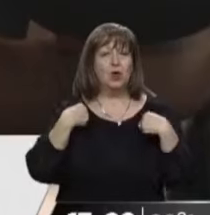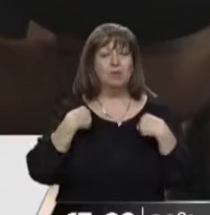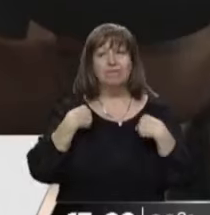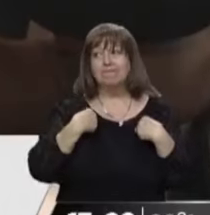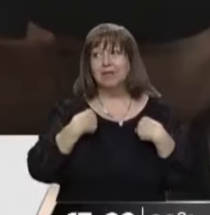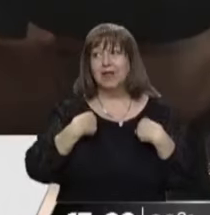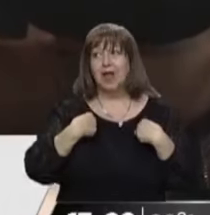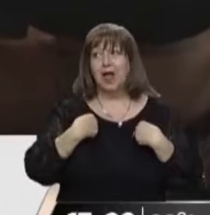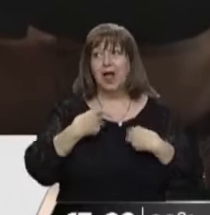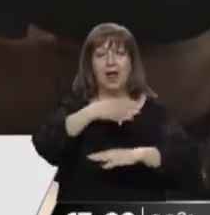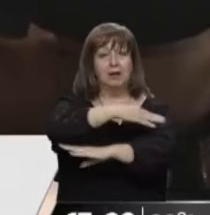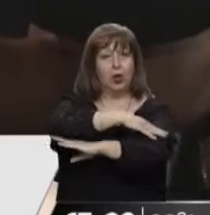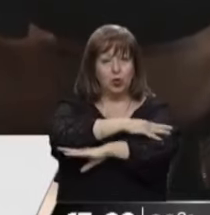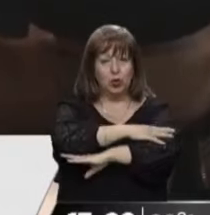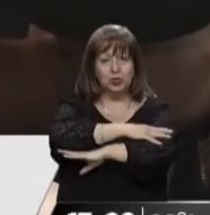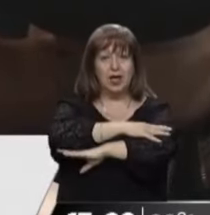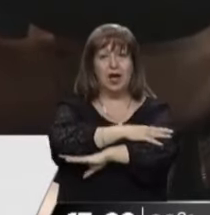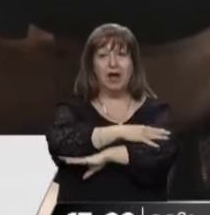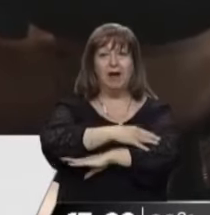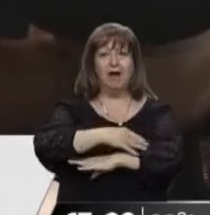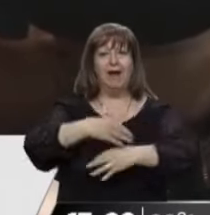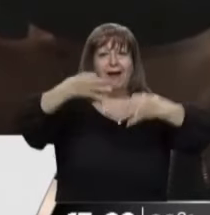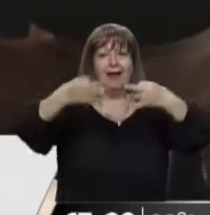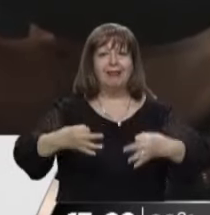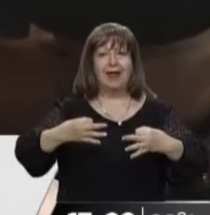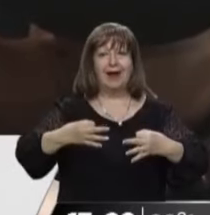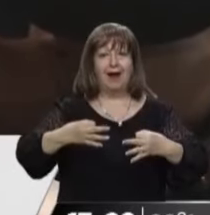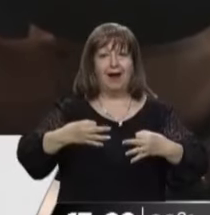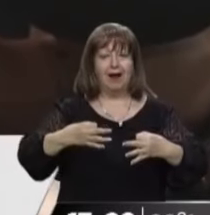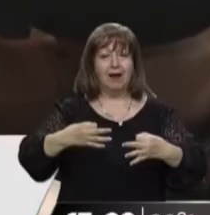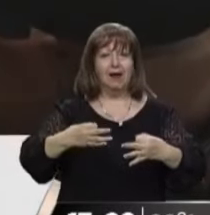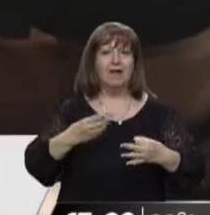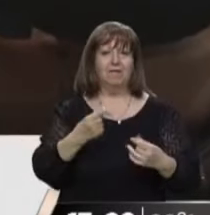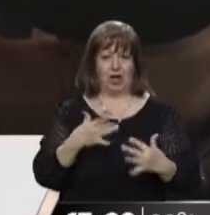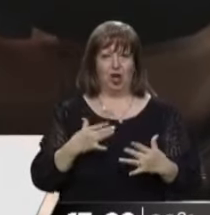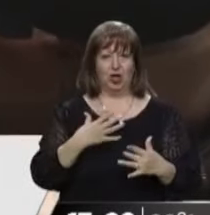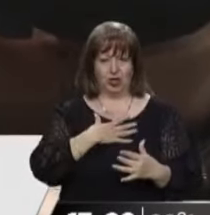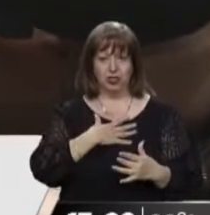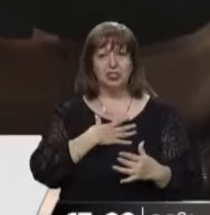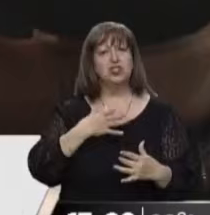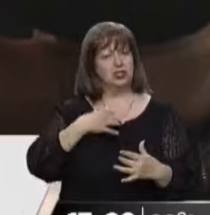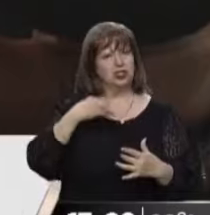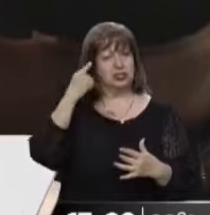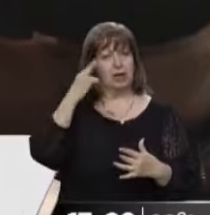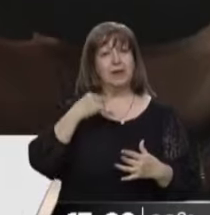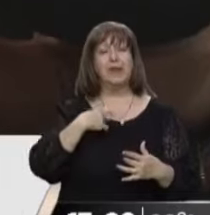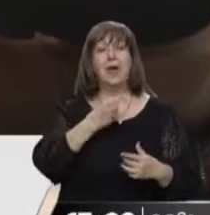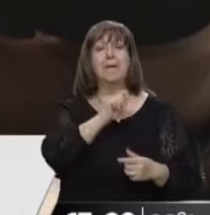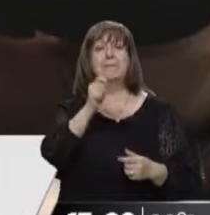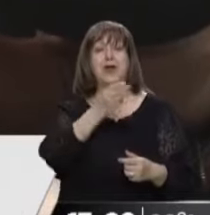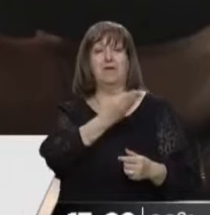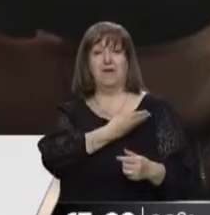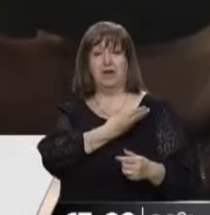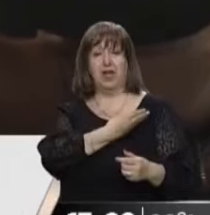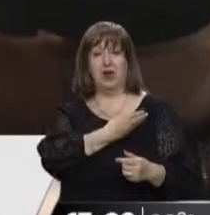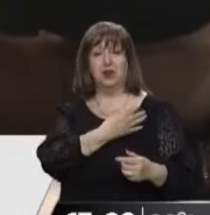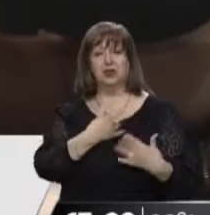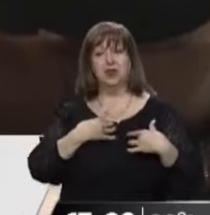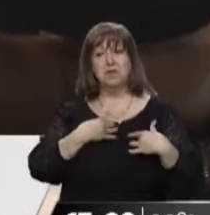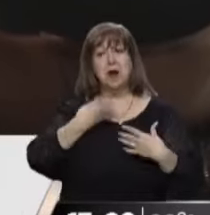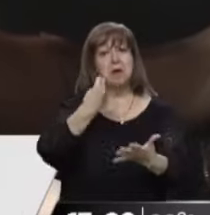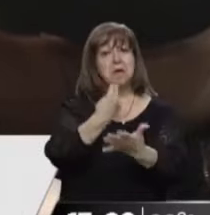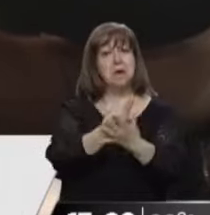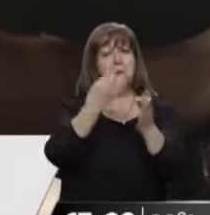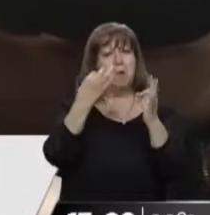justamente enganchar lo que vos me decís. En febrero yo era el mejor intendente de la Vuelta de la Democracia,